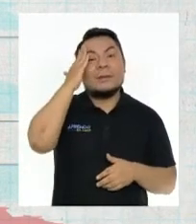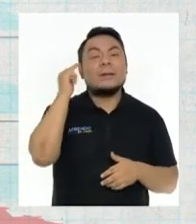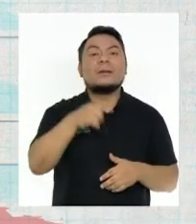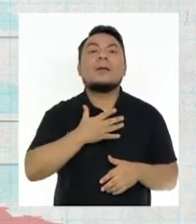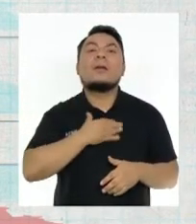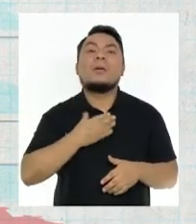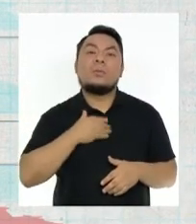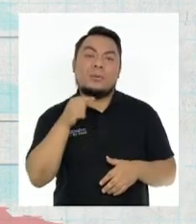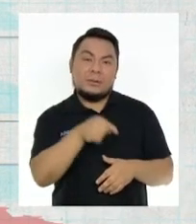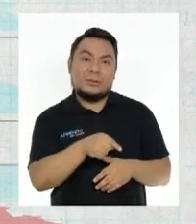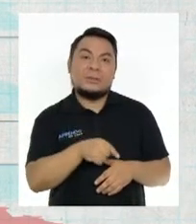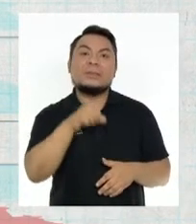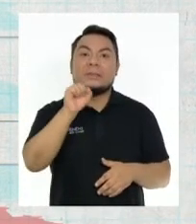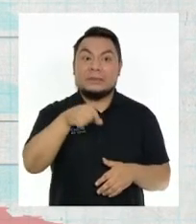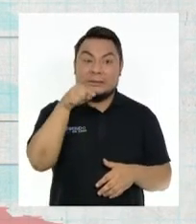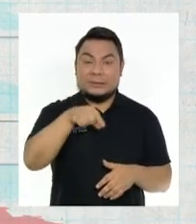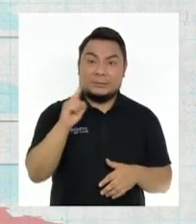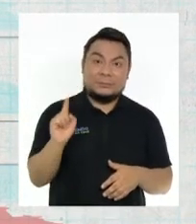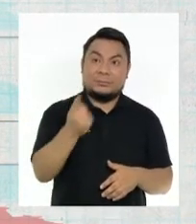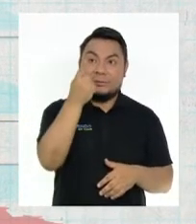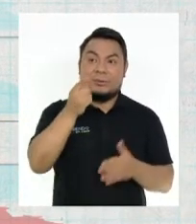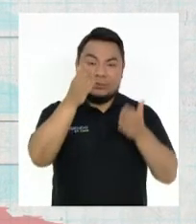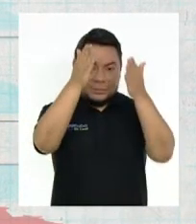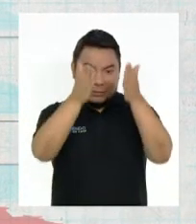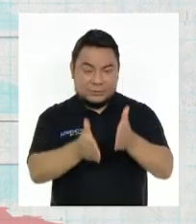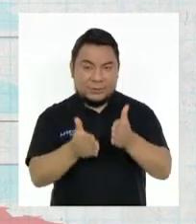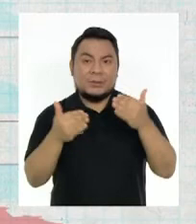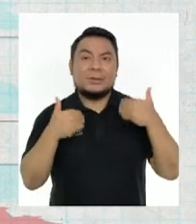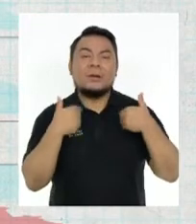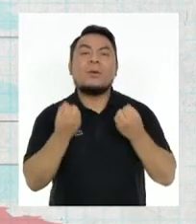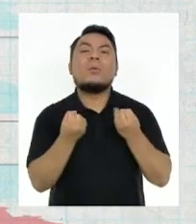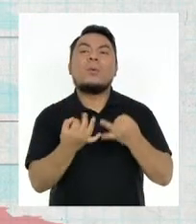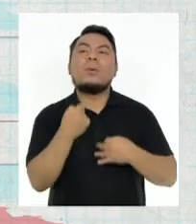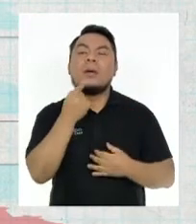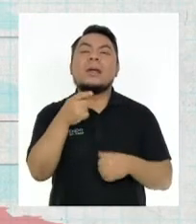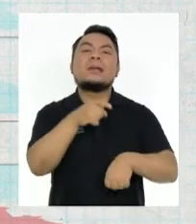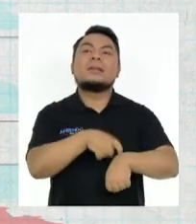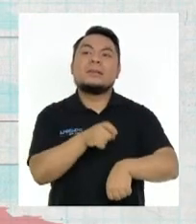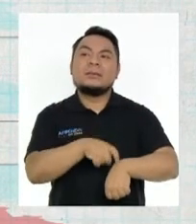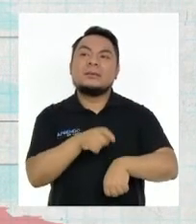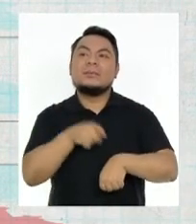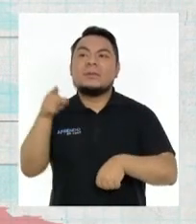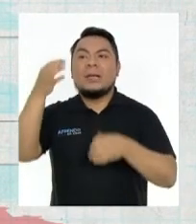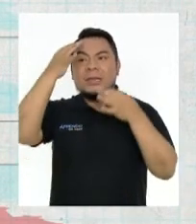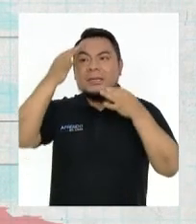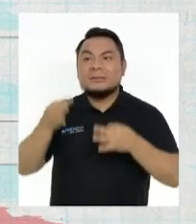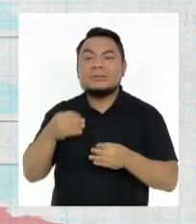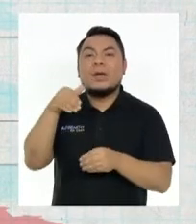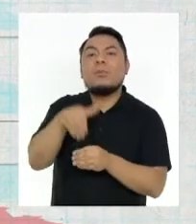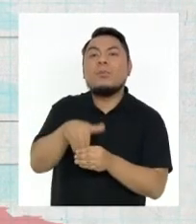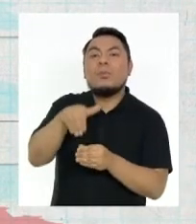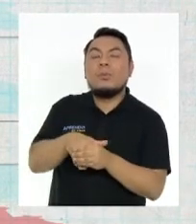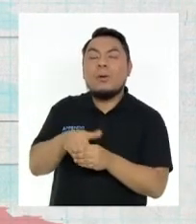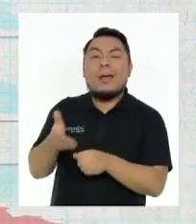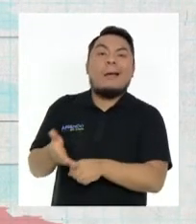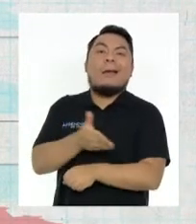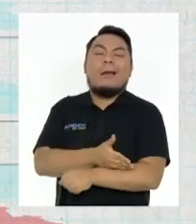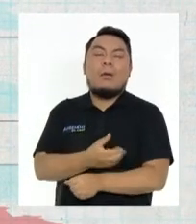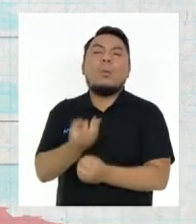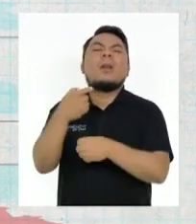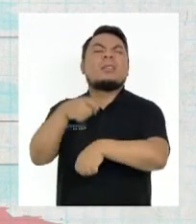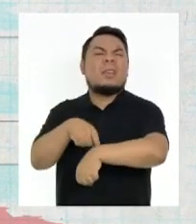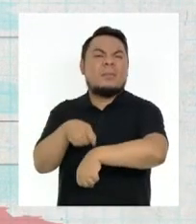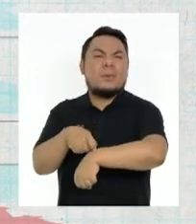edad. Así, en la primera columna irán las opciones del tiempo en que se decide el voto. En los encabezados